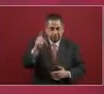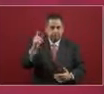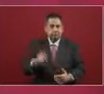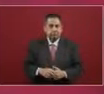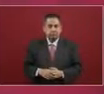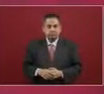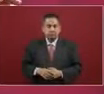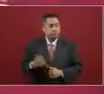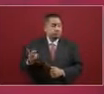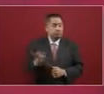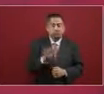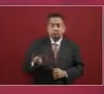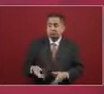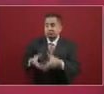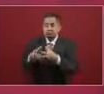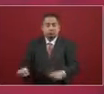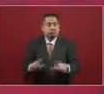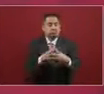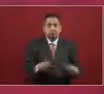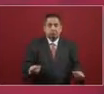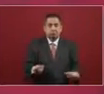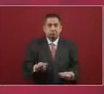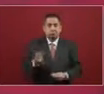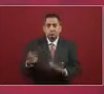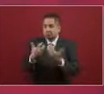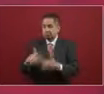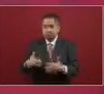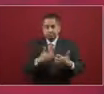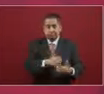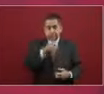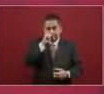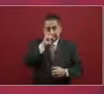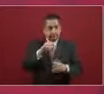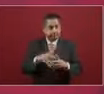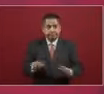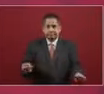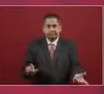Y volaron las dos empresas.